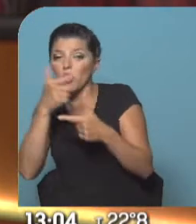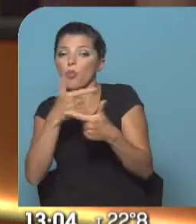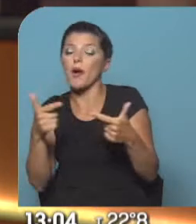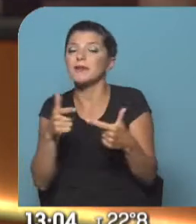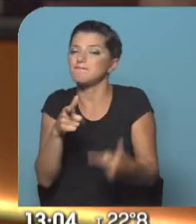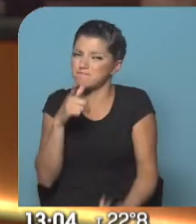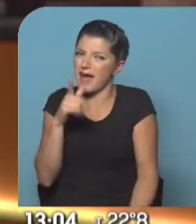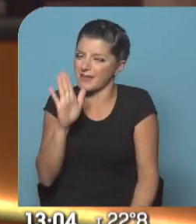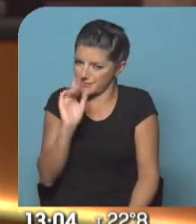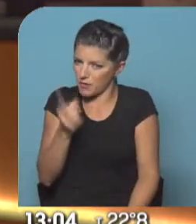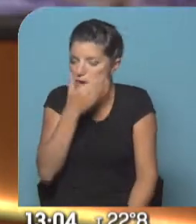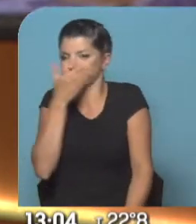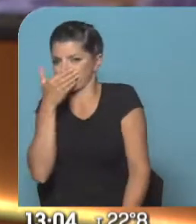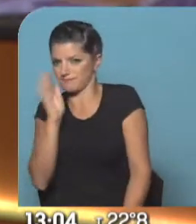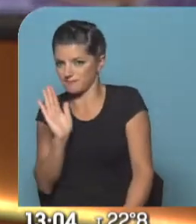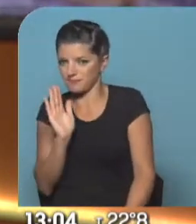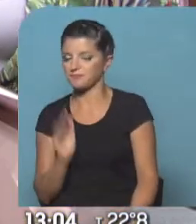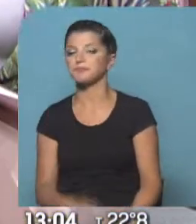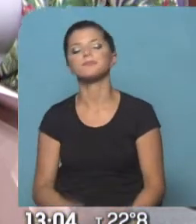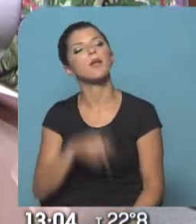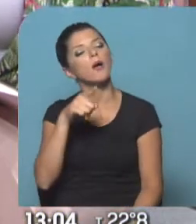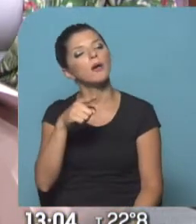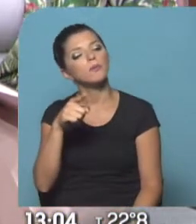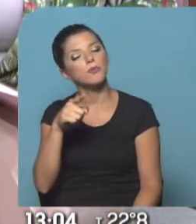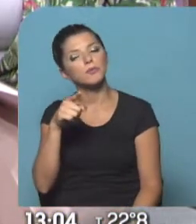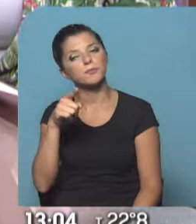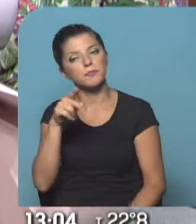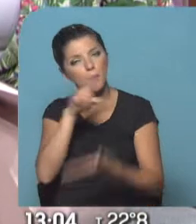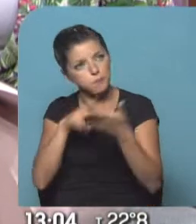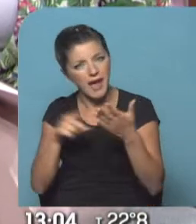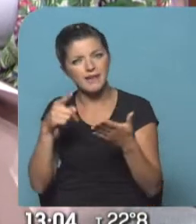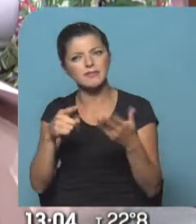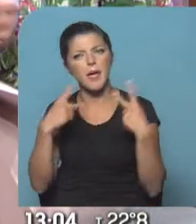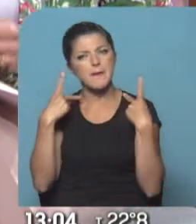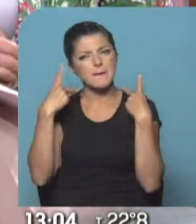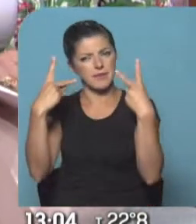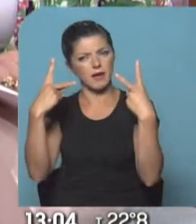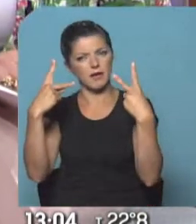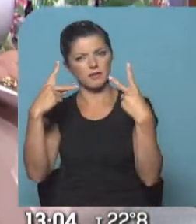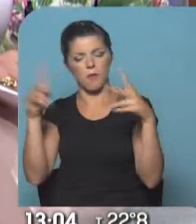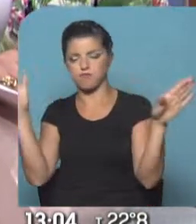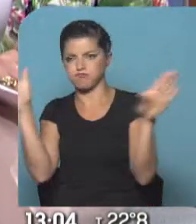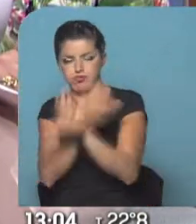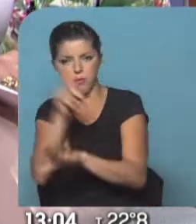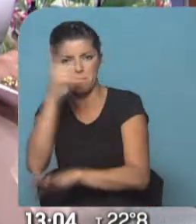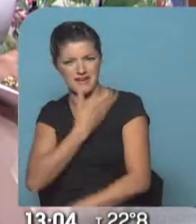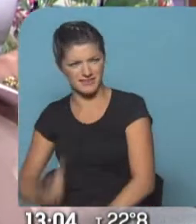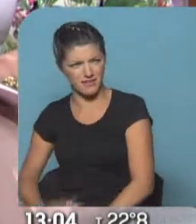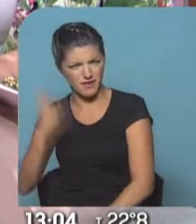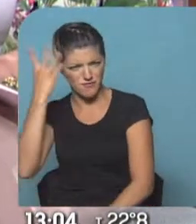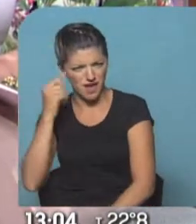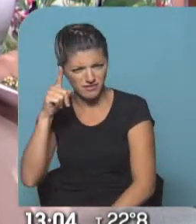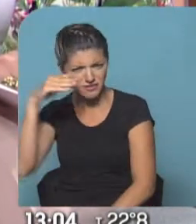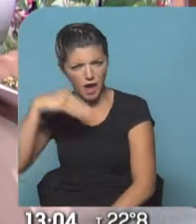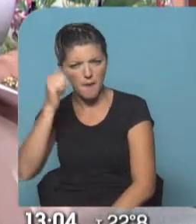parece mucho. ¿Y qué pensás? ¿Estuviste leyendo algo en relación a lo que fue ese viaje rarísimo y sorpresivo de Macron? Sí, recordemos